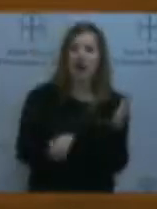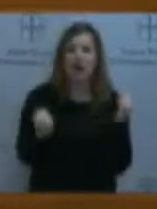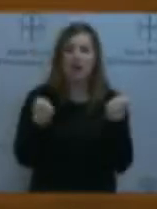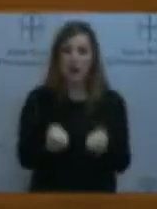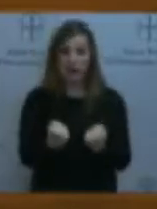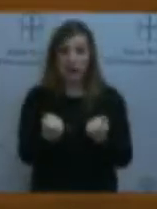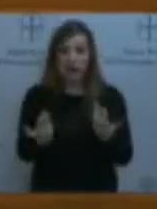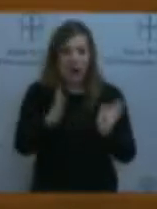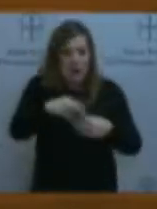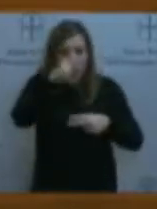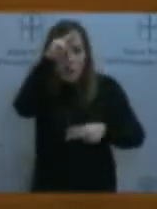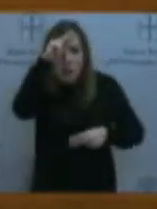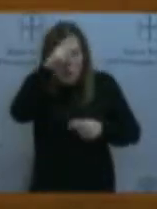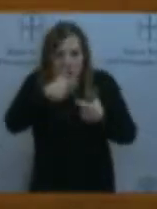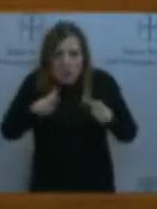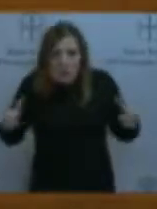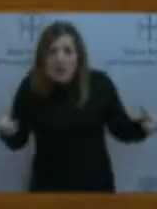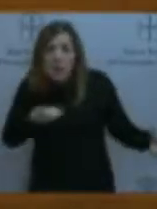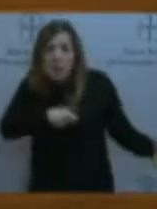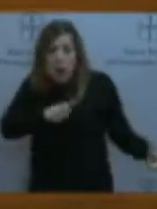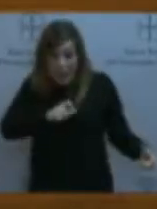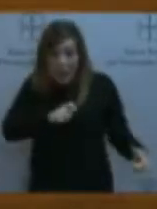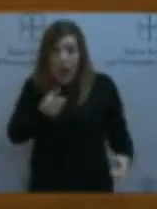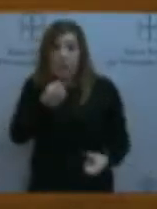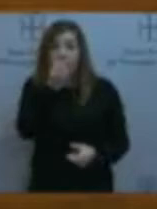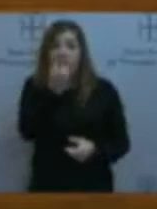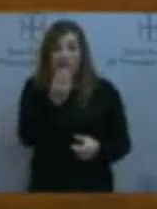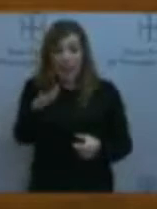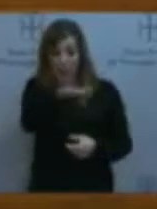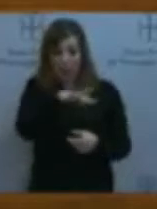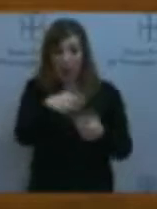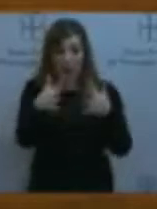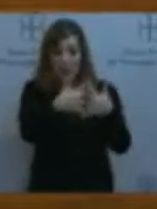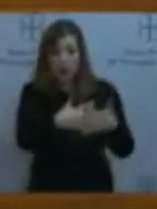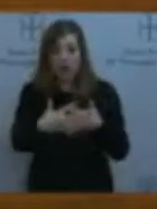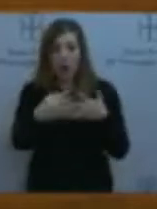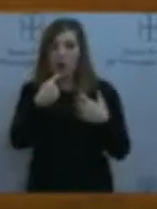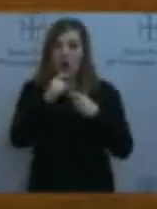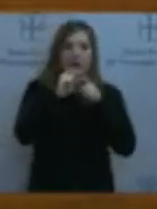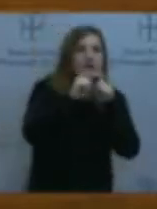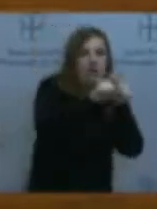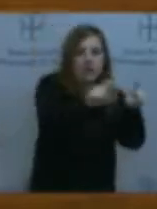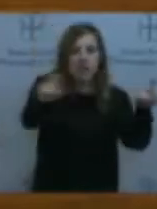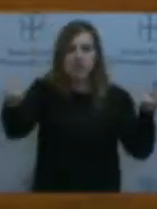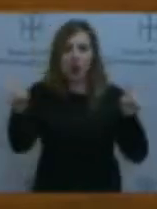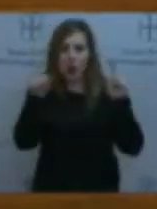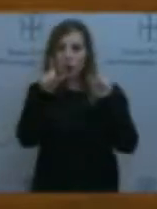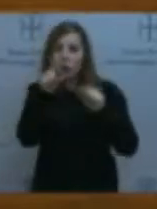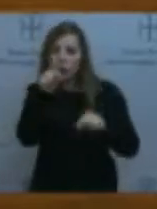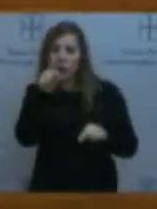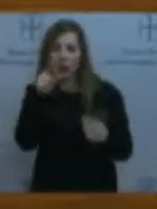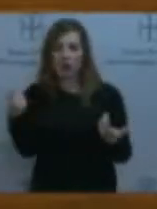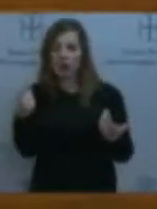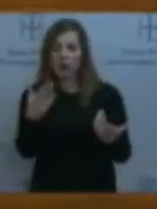aumentó la preocupación, el sheriff del condado decidió hacer esa advertencia aparentemente ridícula.